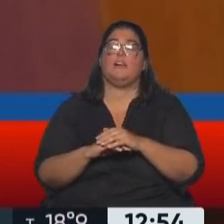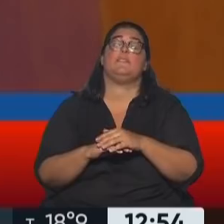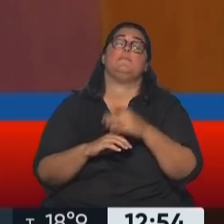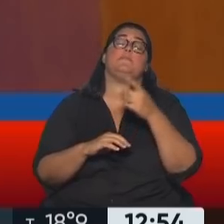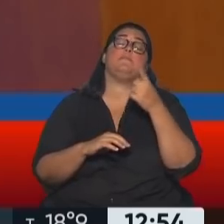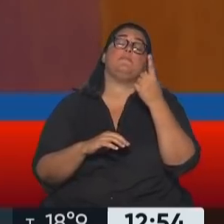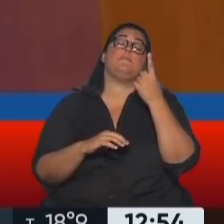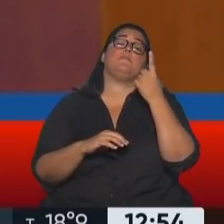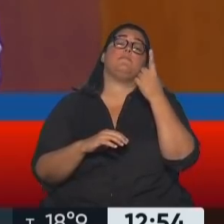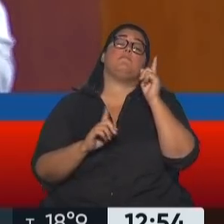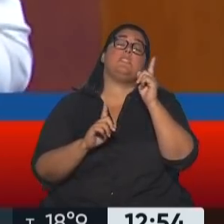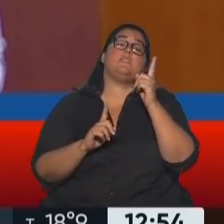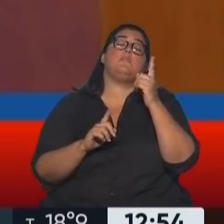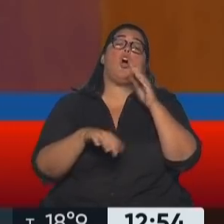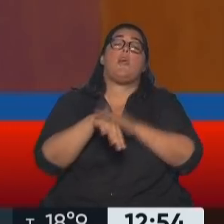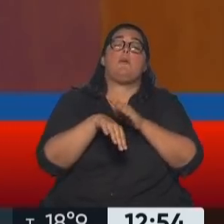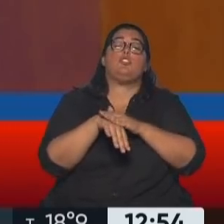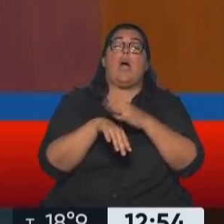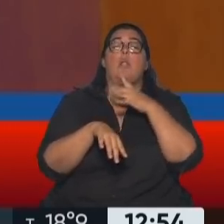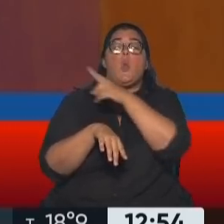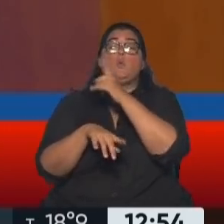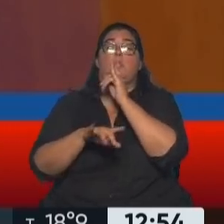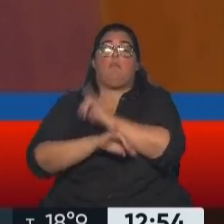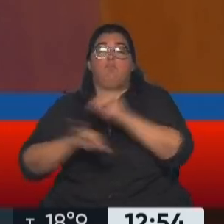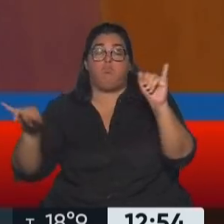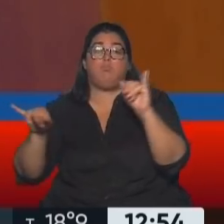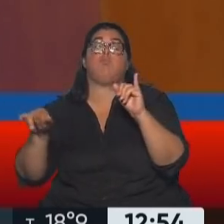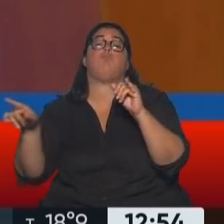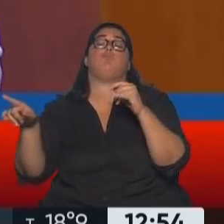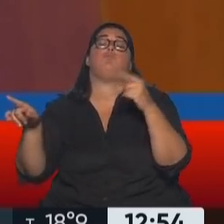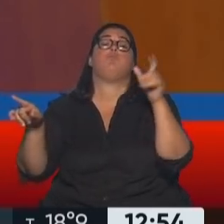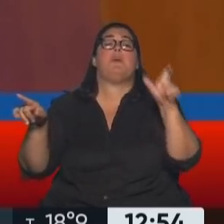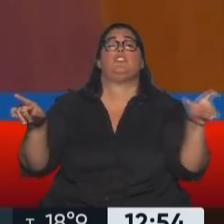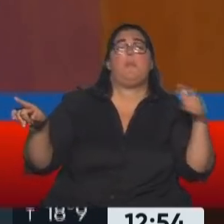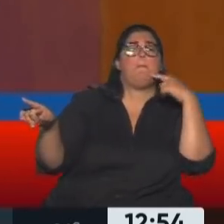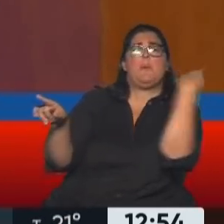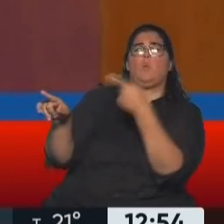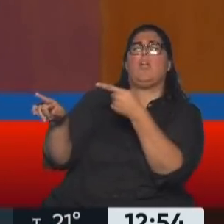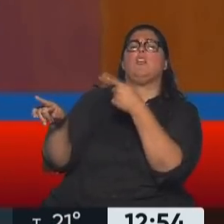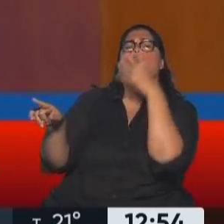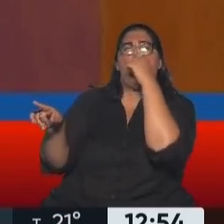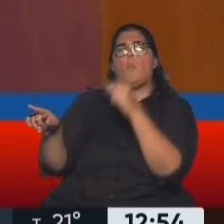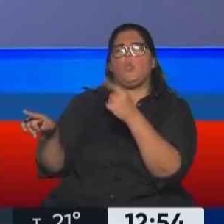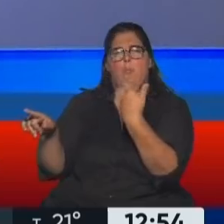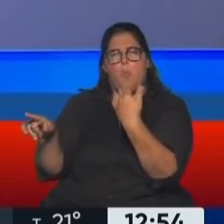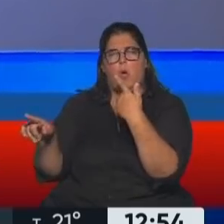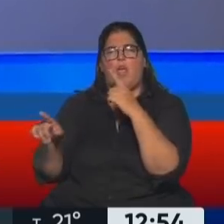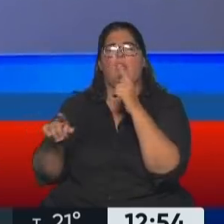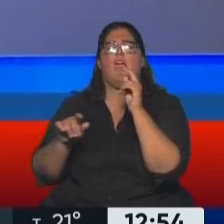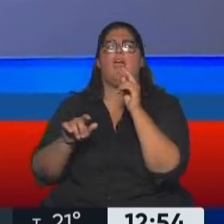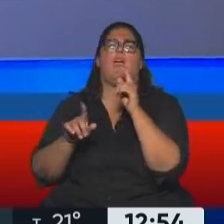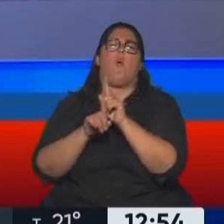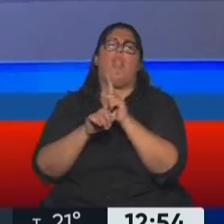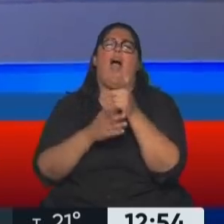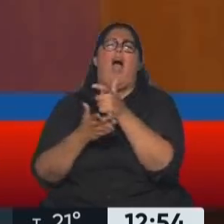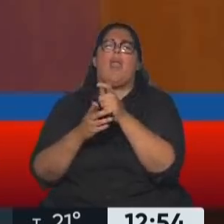en una entrevista del portavoz del gobierno ruso que le preguntaron si Putin puede llegar a utilizar armas nucleares y lo que respondió es